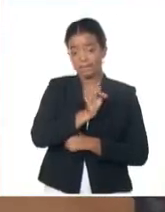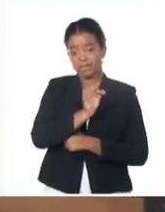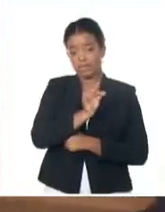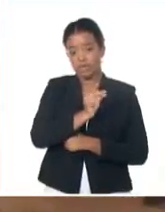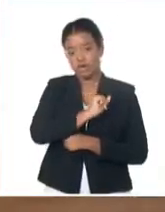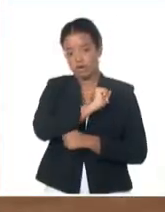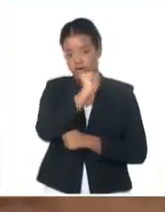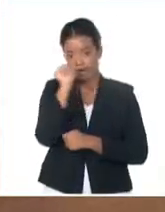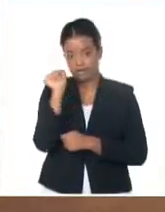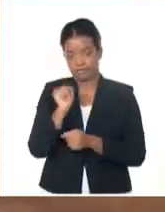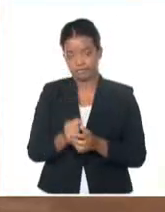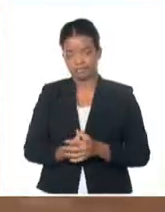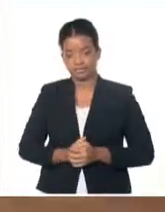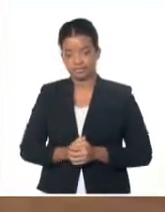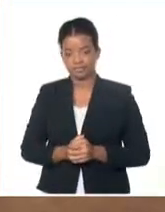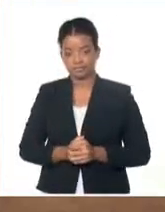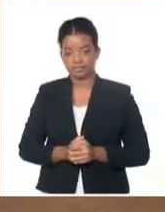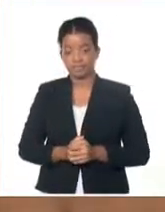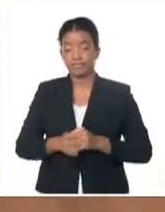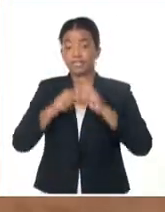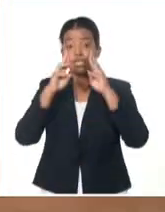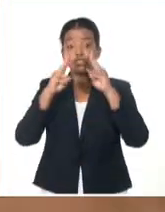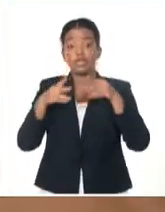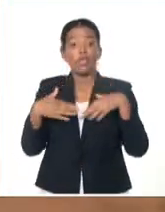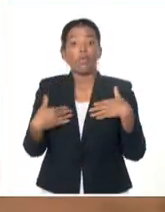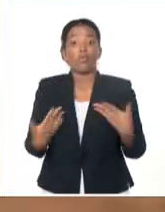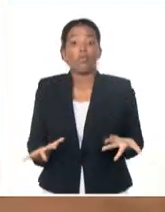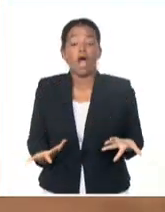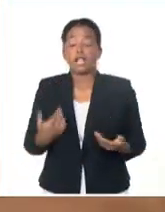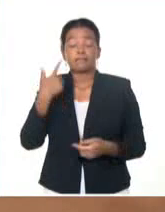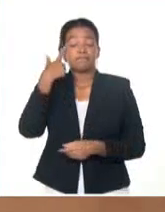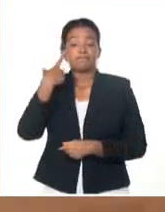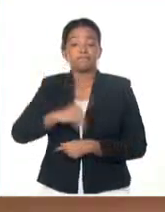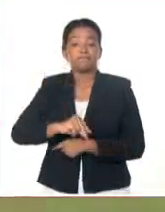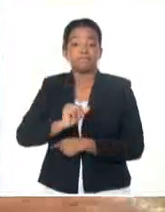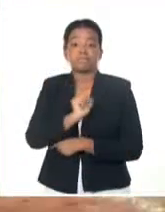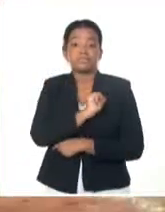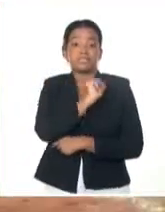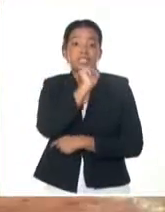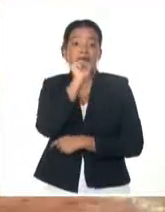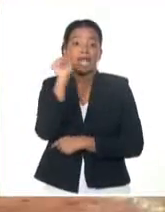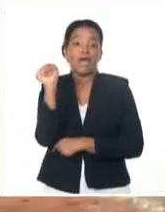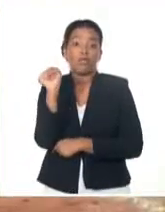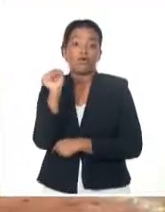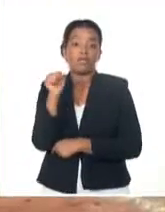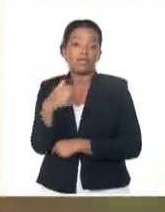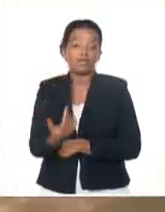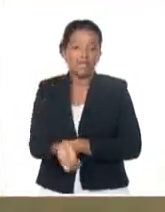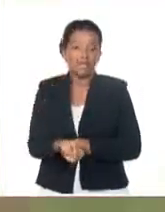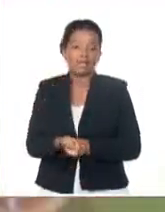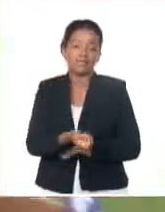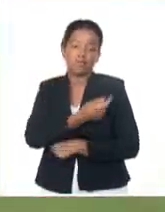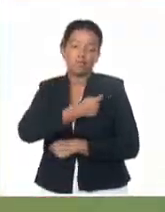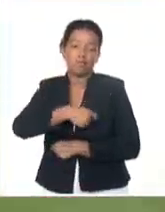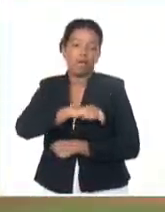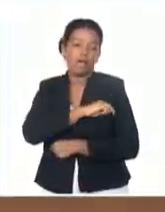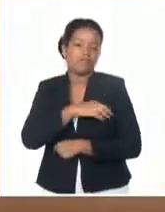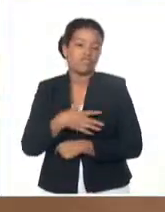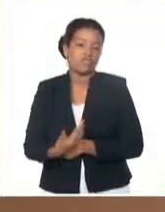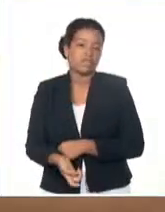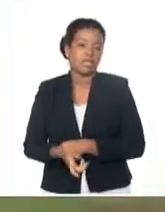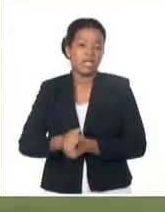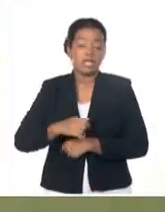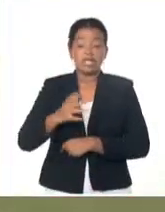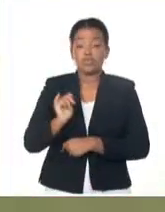título. Sea cual sea el resultado, el ganador siempre será el aficionado, ese que ha llenado el estadio o ha disfrutado desde su casa de una